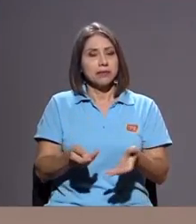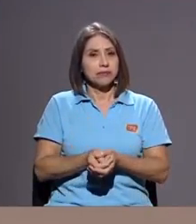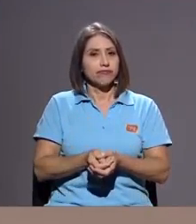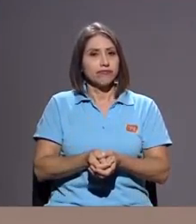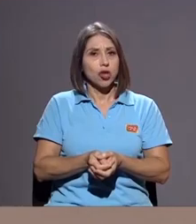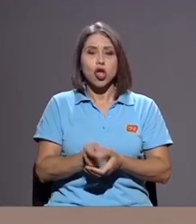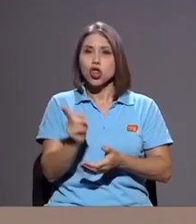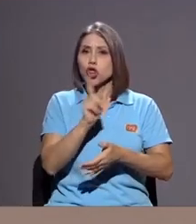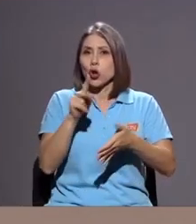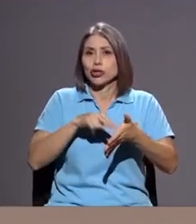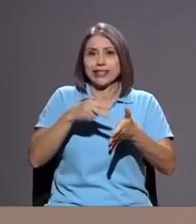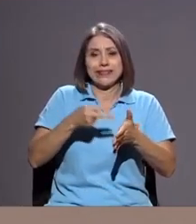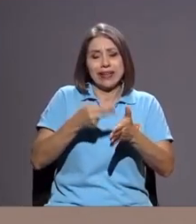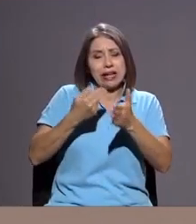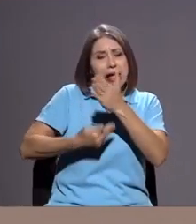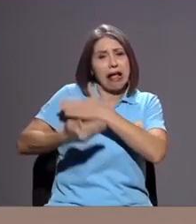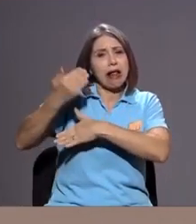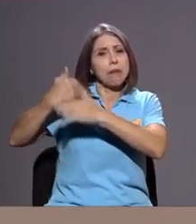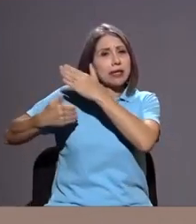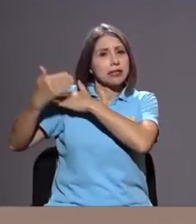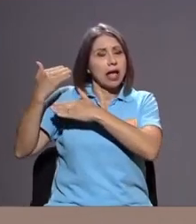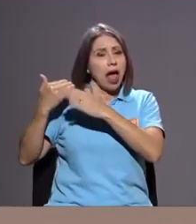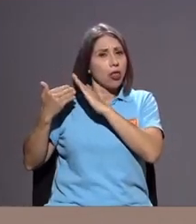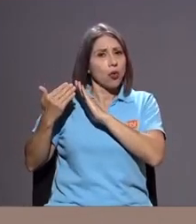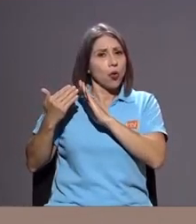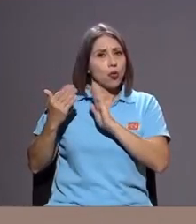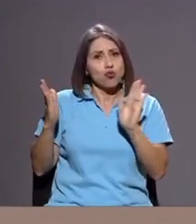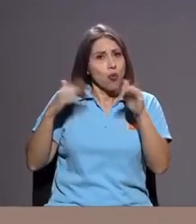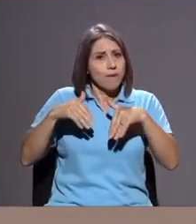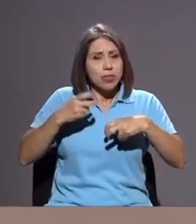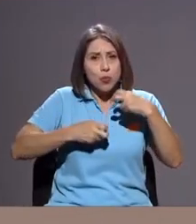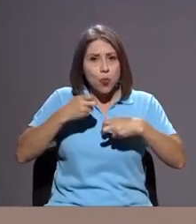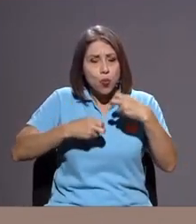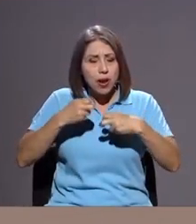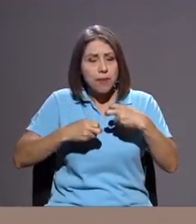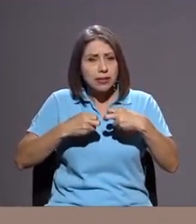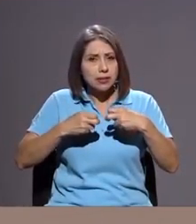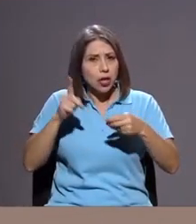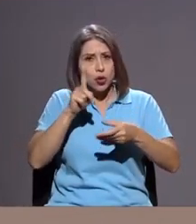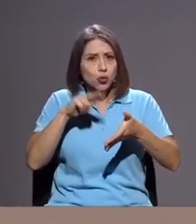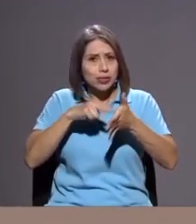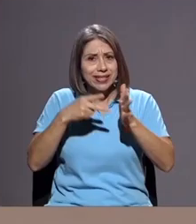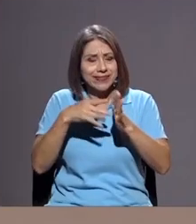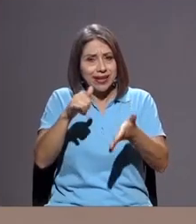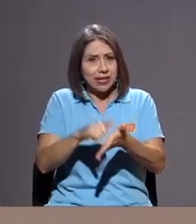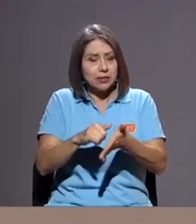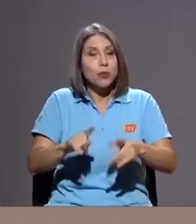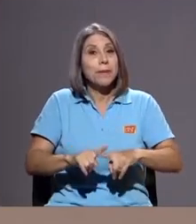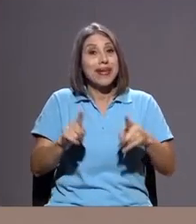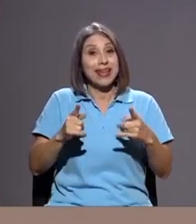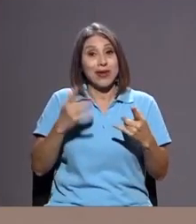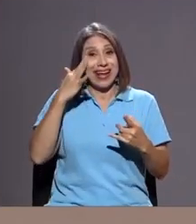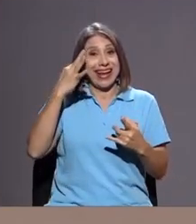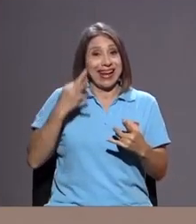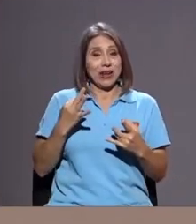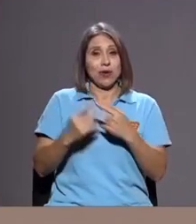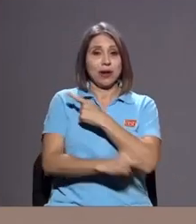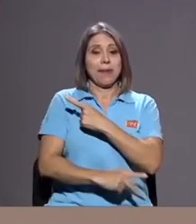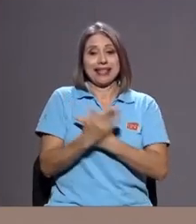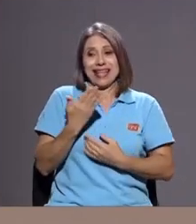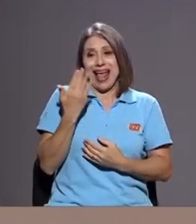no es que en el pasado no haya habido problemas en ese ámbito, pero creo que el país acaba de vivir una